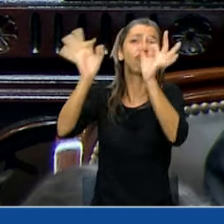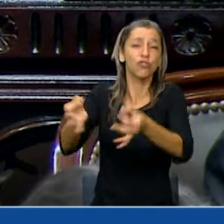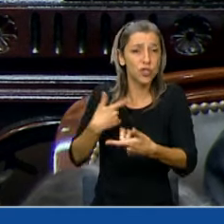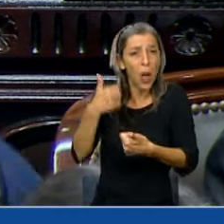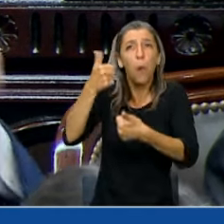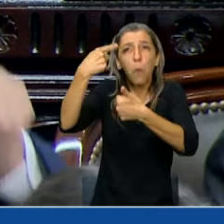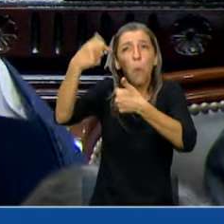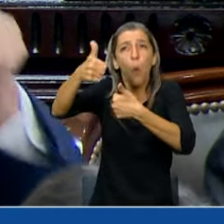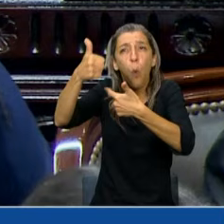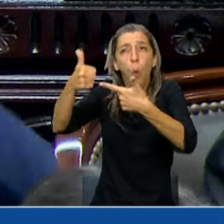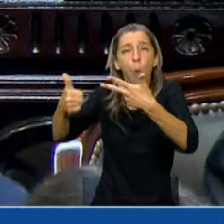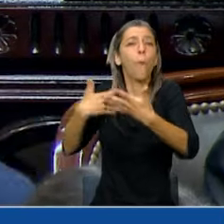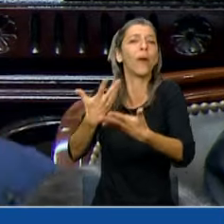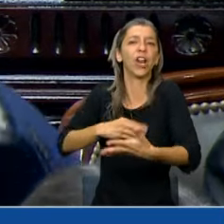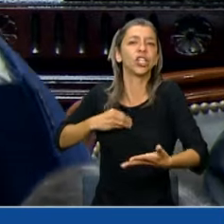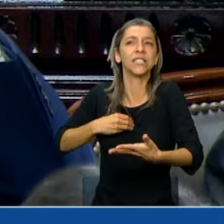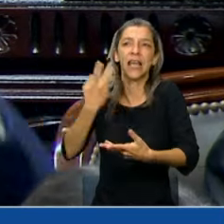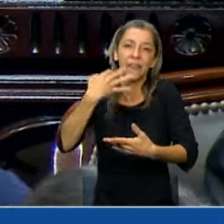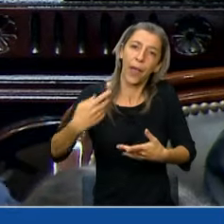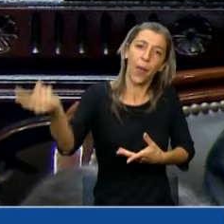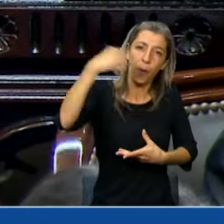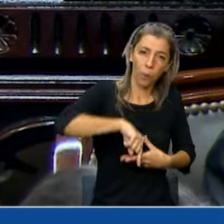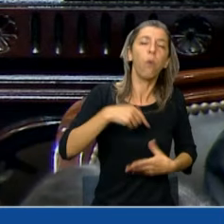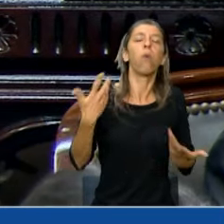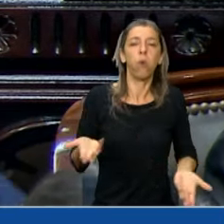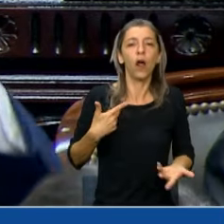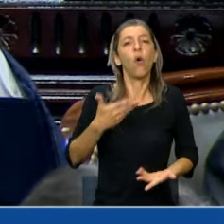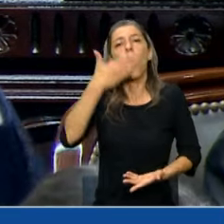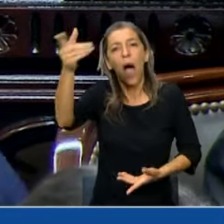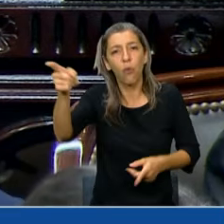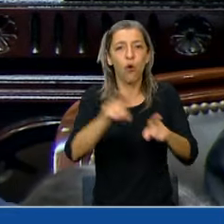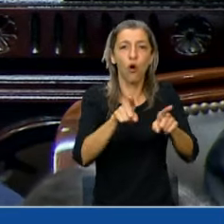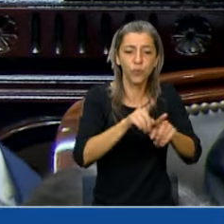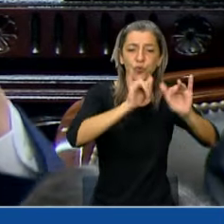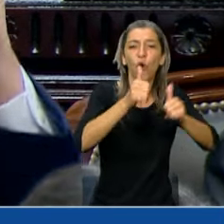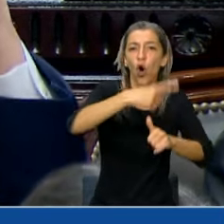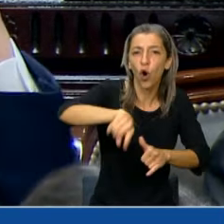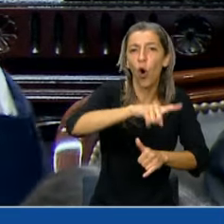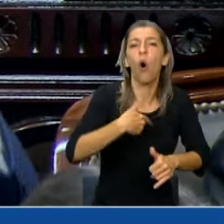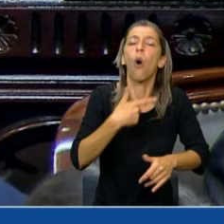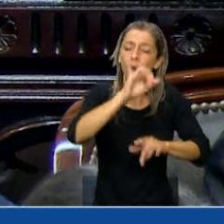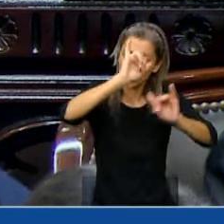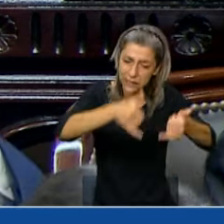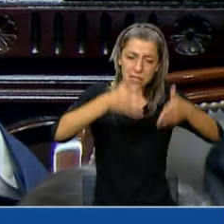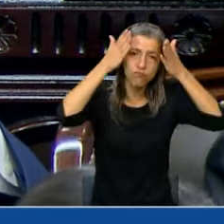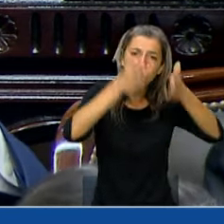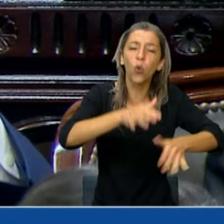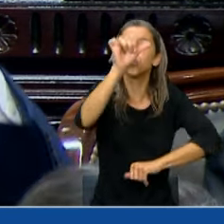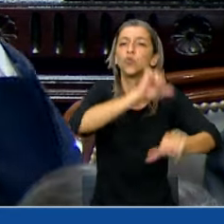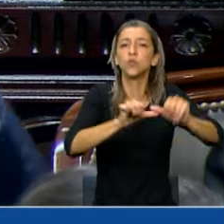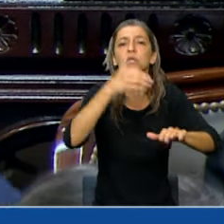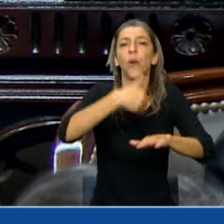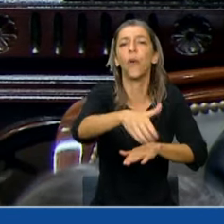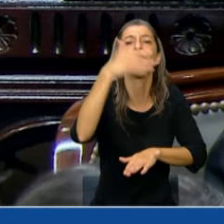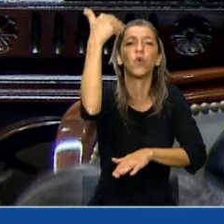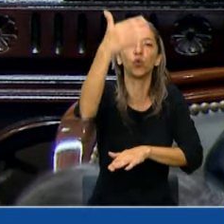ellos y a los chicos que quieren hacer ciencia que apuesten a la ciencia porque van a traer trabajo porque van a transformar la Argentina con